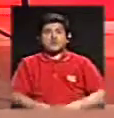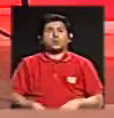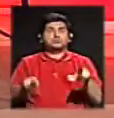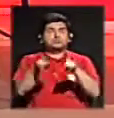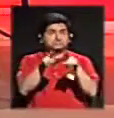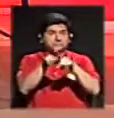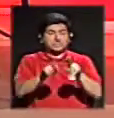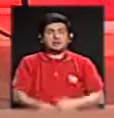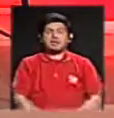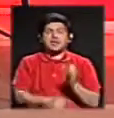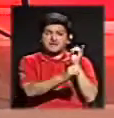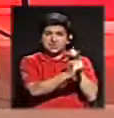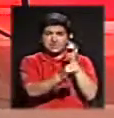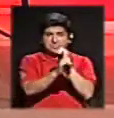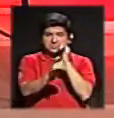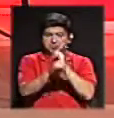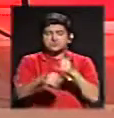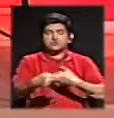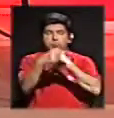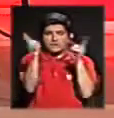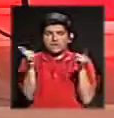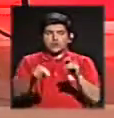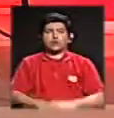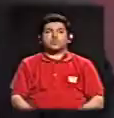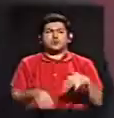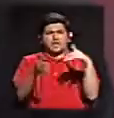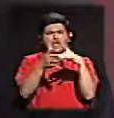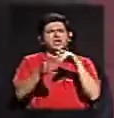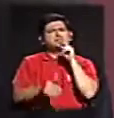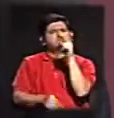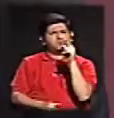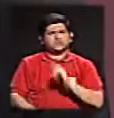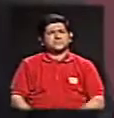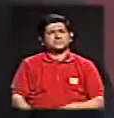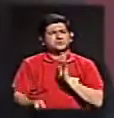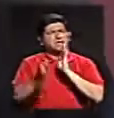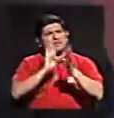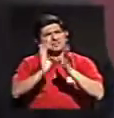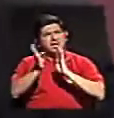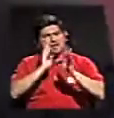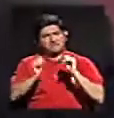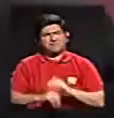través de la institucionalidad regional. En el estudio ustedes hablan